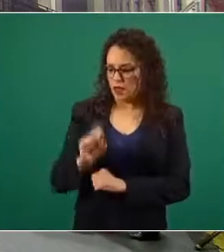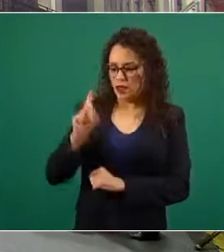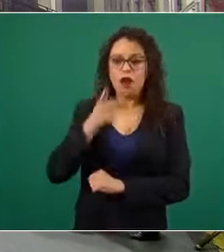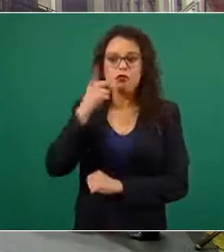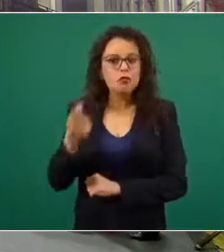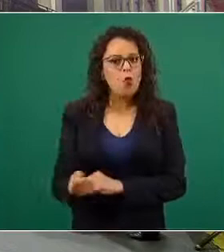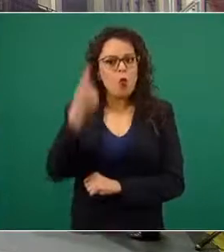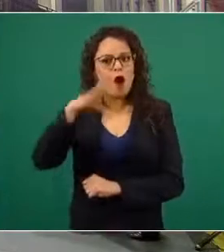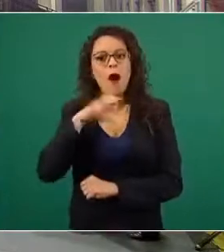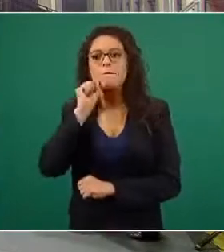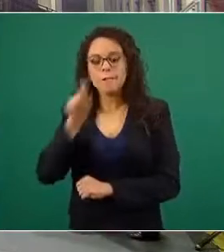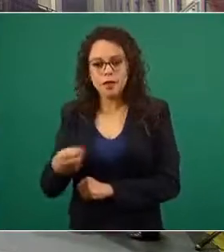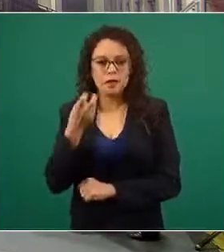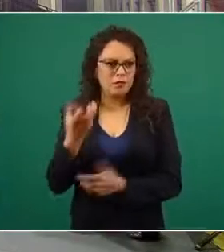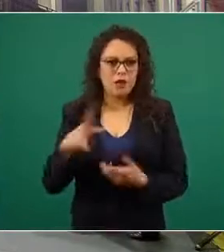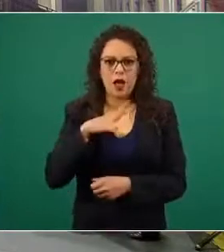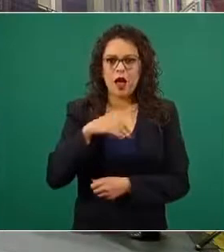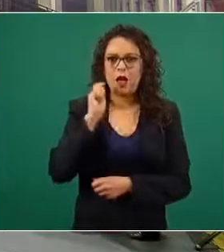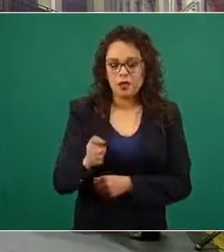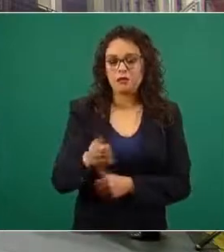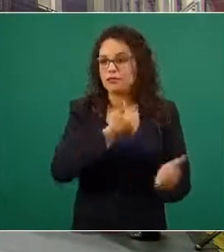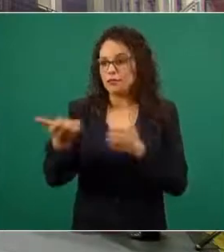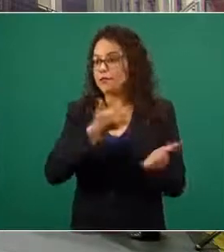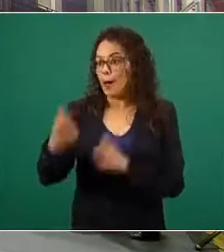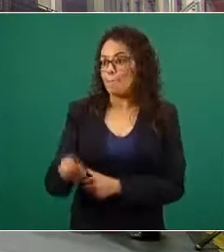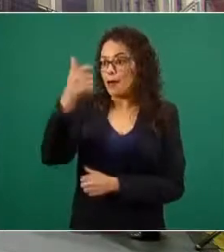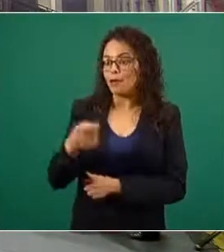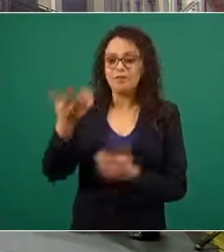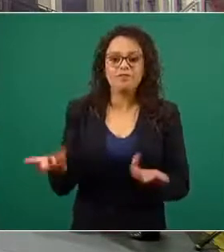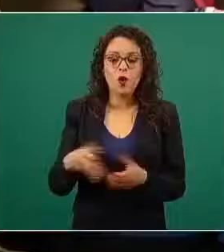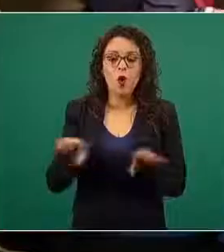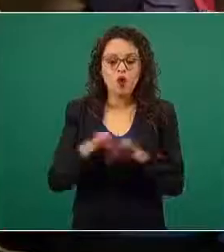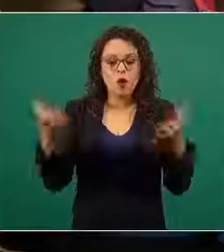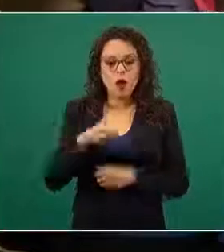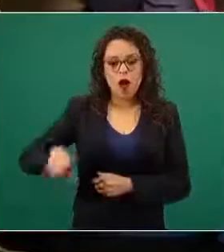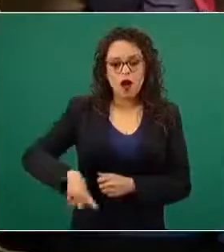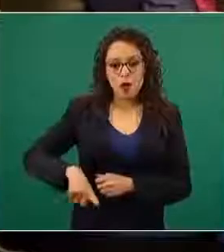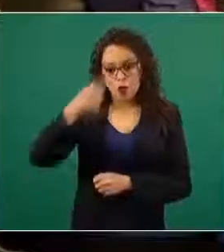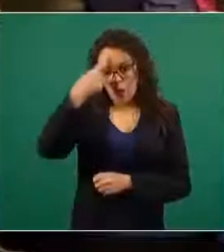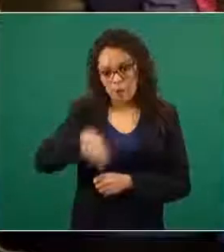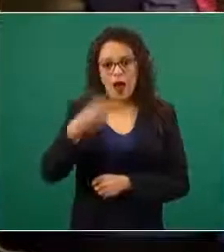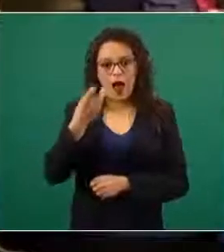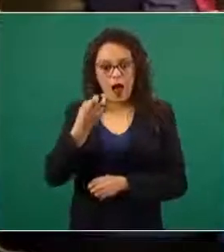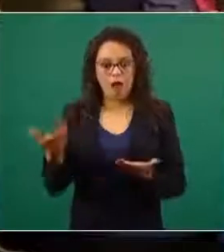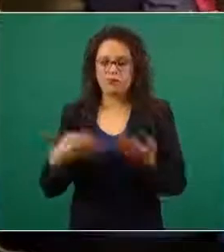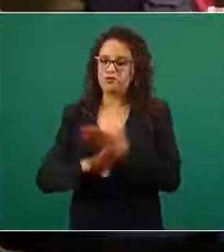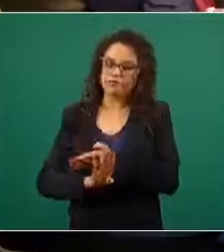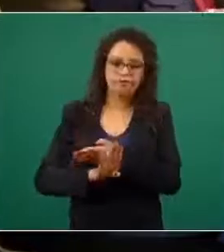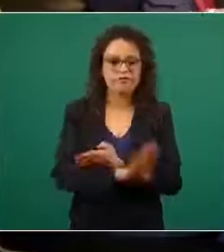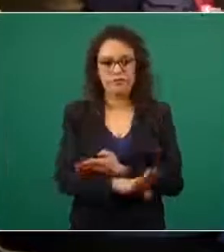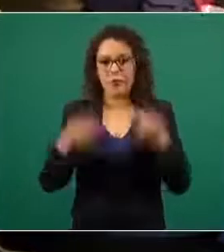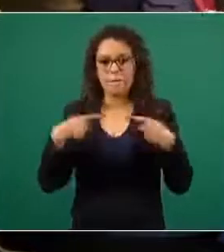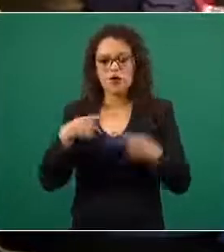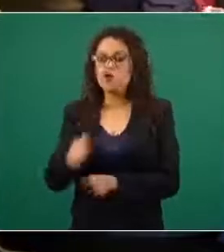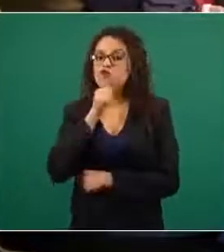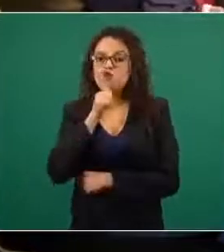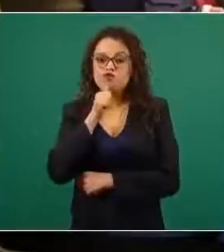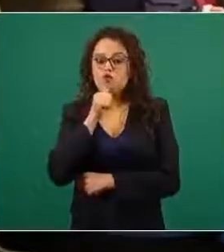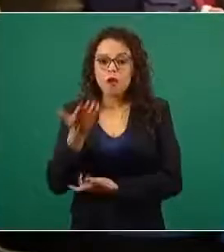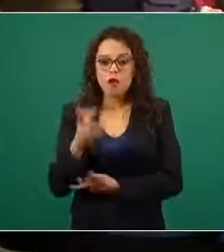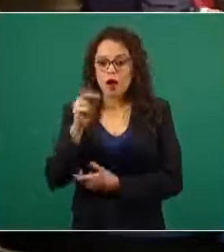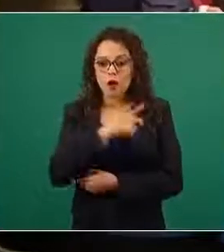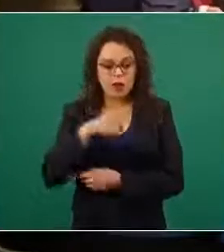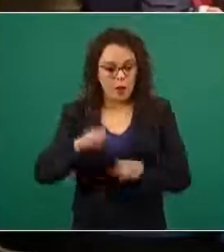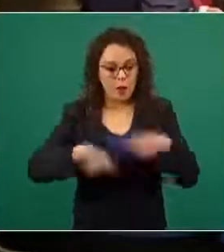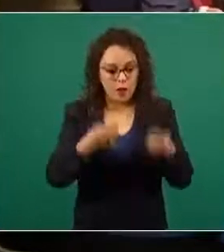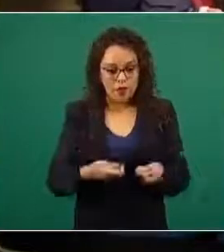y están ocurriendo estos casos pues con las primeras dosis que están llegando. ¿Cómo le va a hacer el gobierno para impedir que personas que no les toca todavía vacunarse pues se